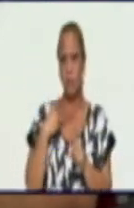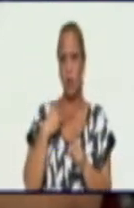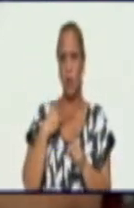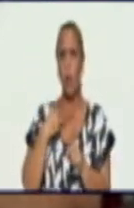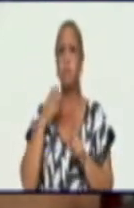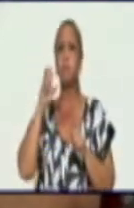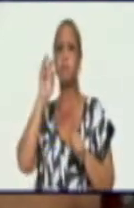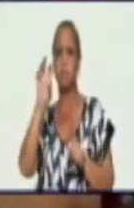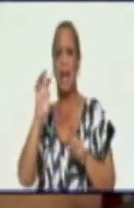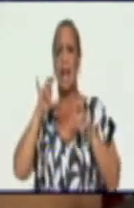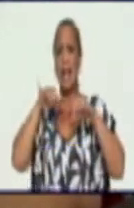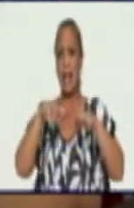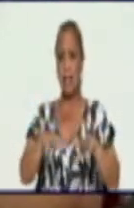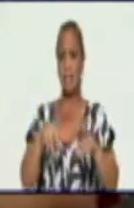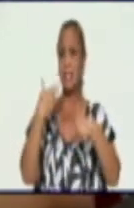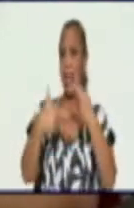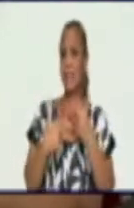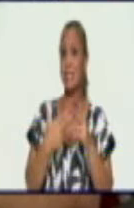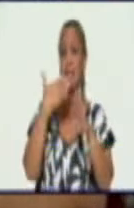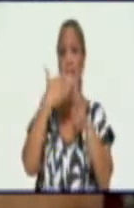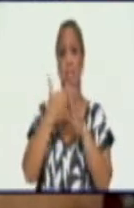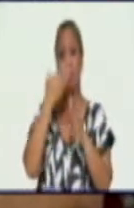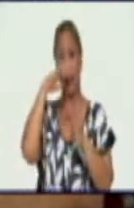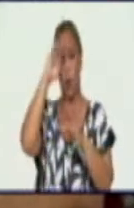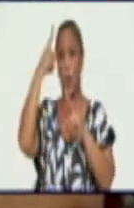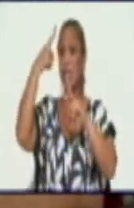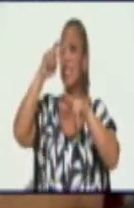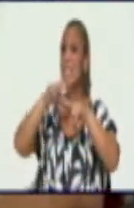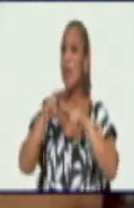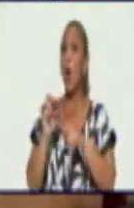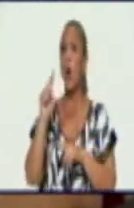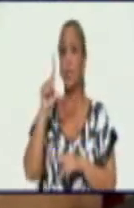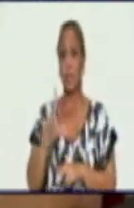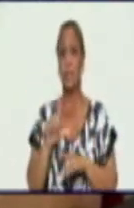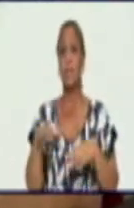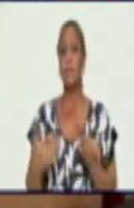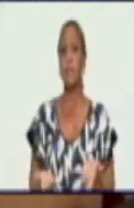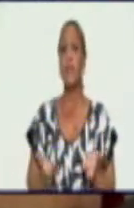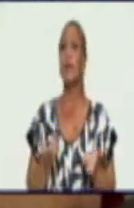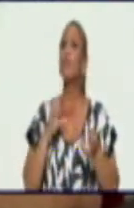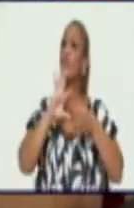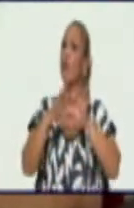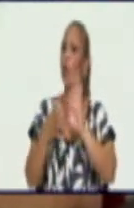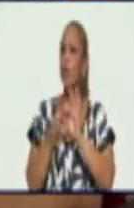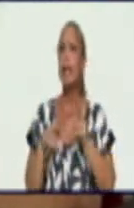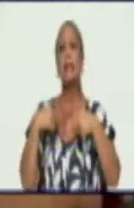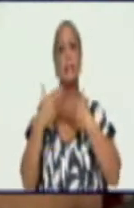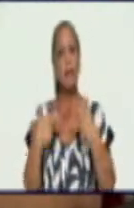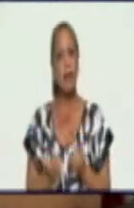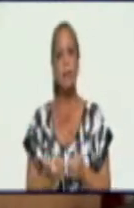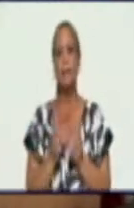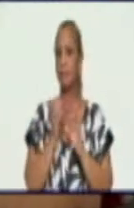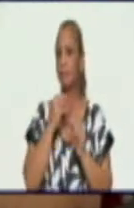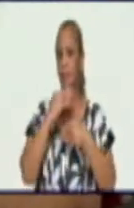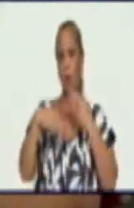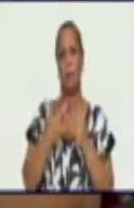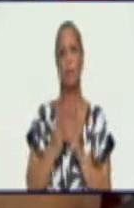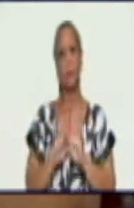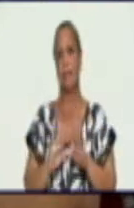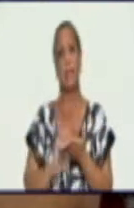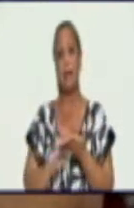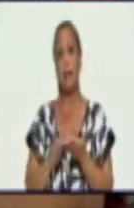Santiago y en Holguín. Eso se coordina y se realiza sin problema alguno y nadie va a